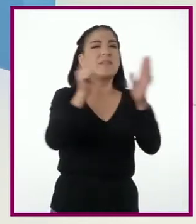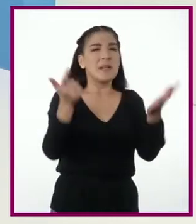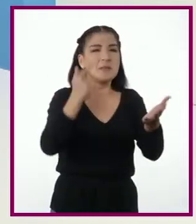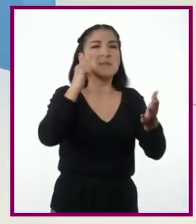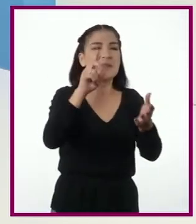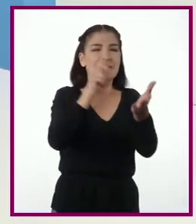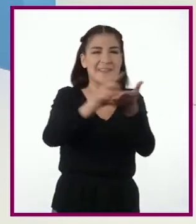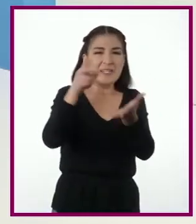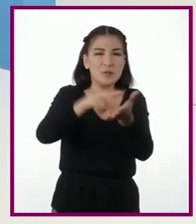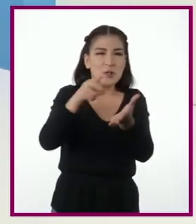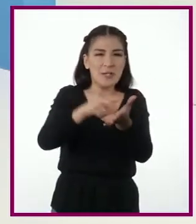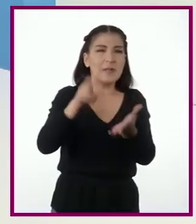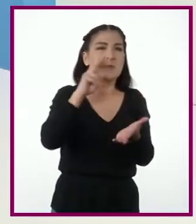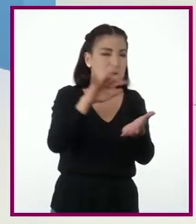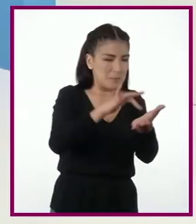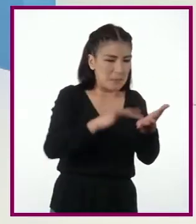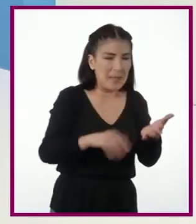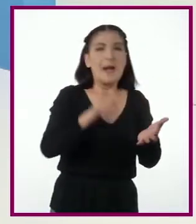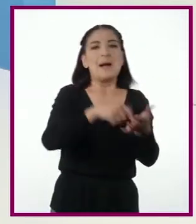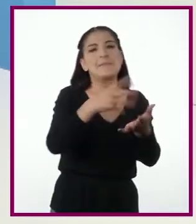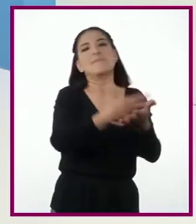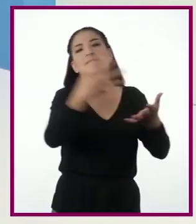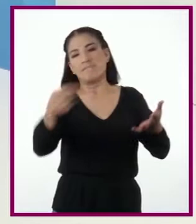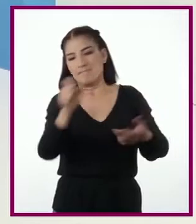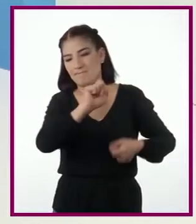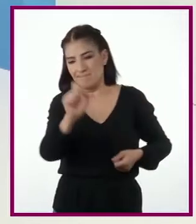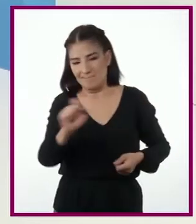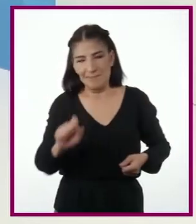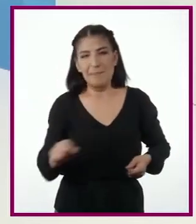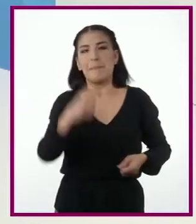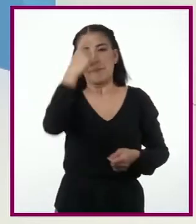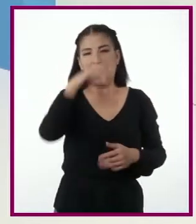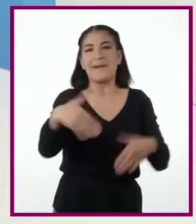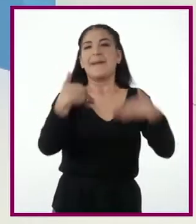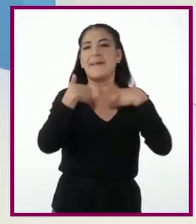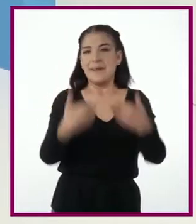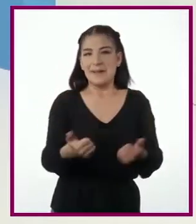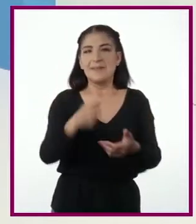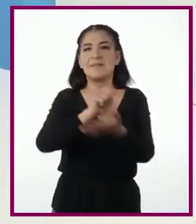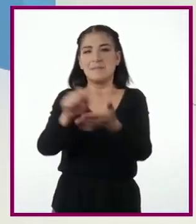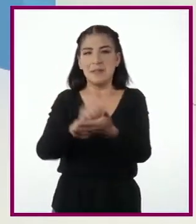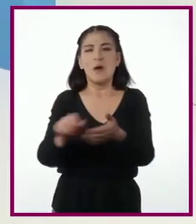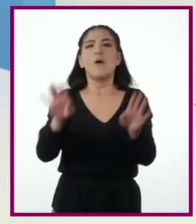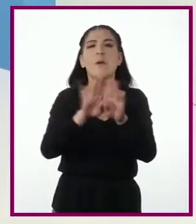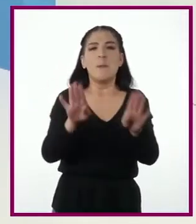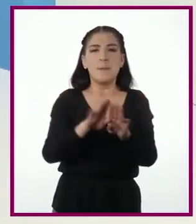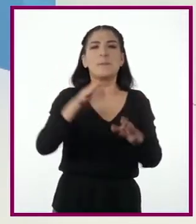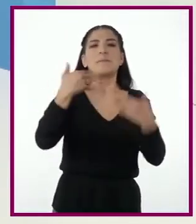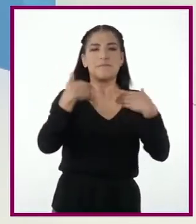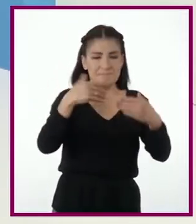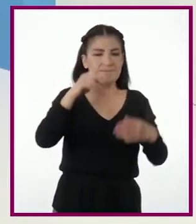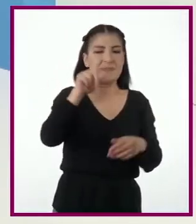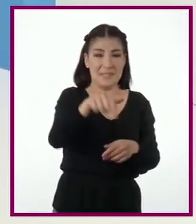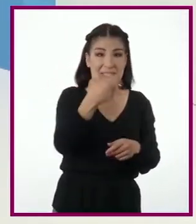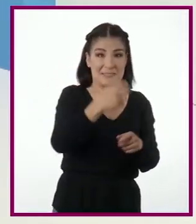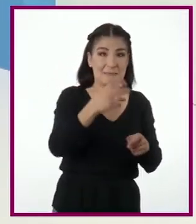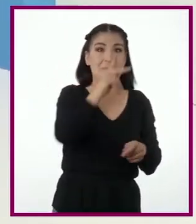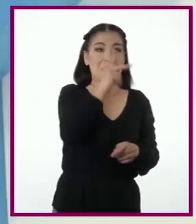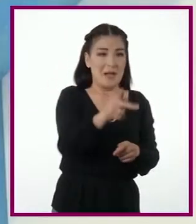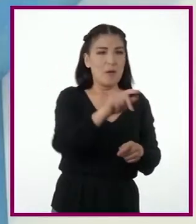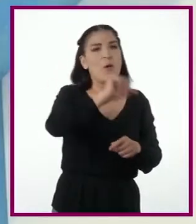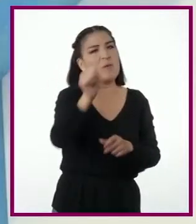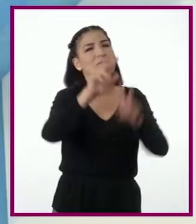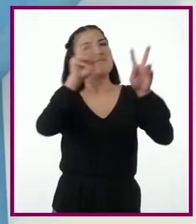e incorporarla en su glosario. Eso enriquecerá su vocabulario y les permitirá comprender este y otros